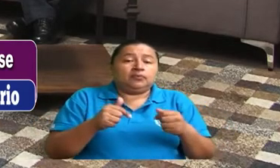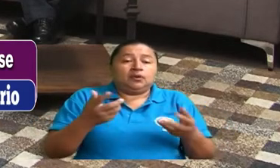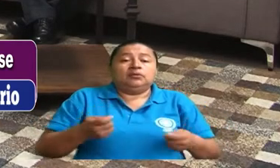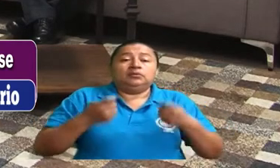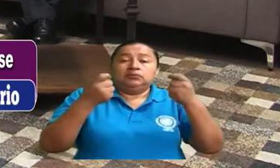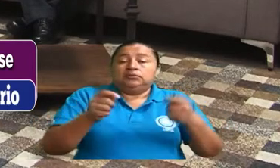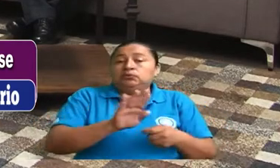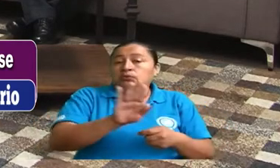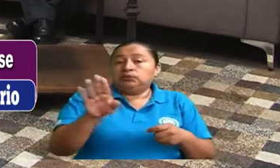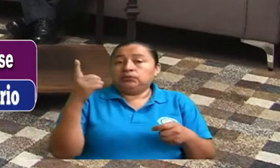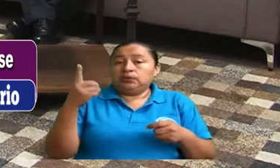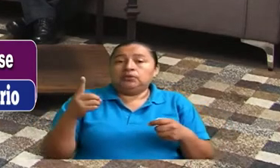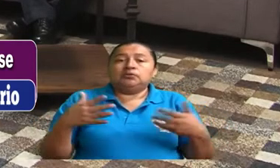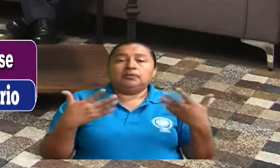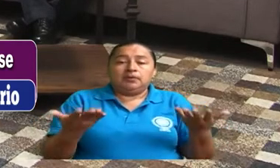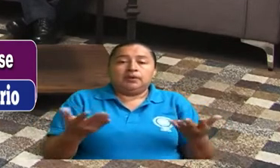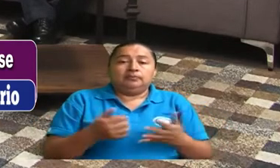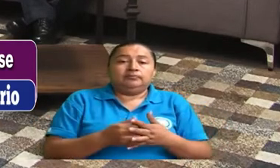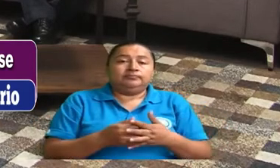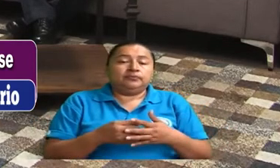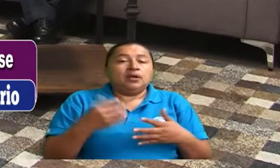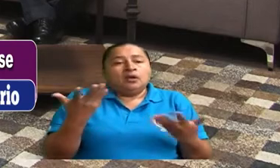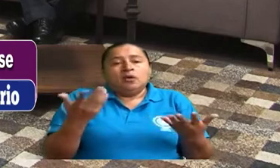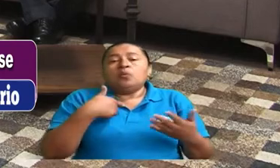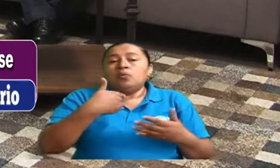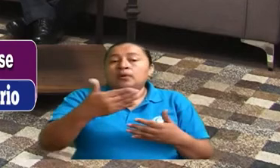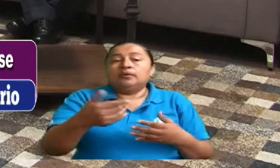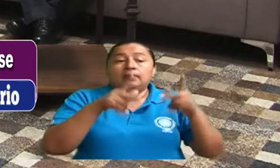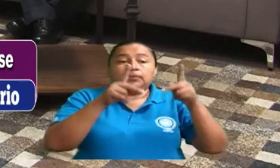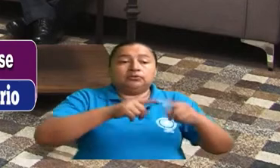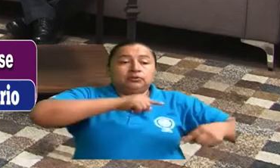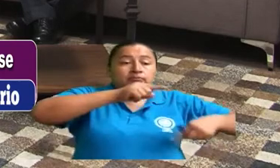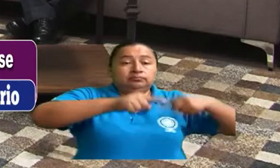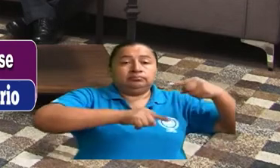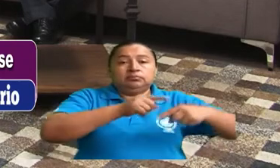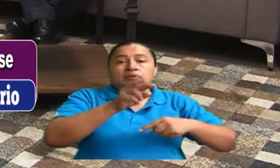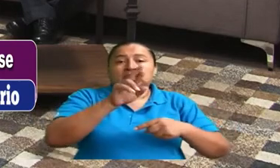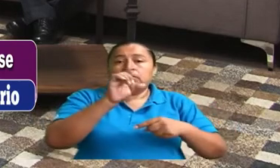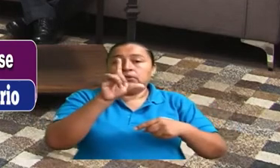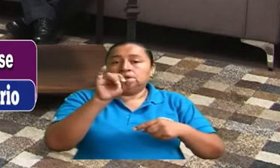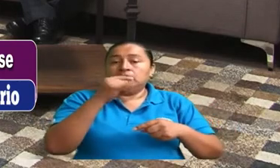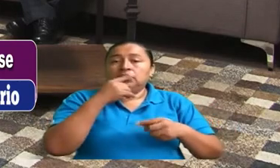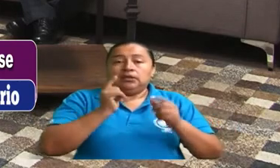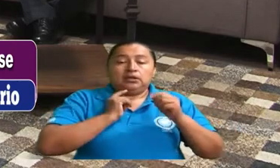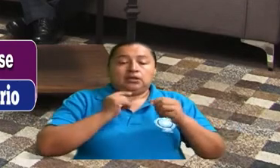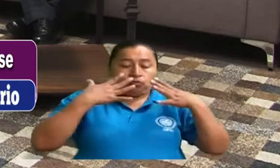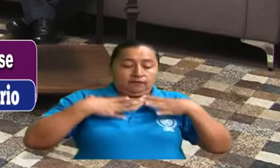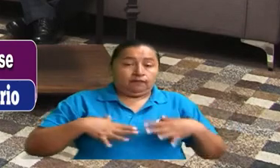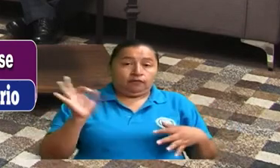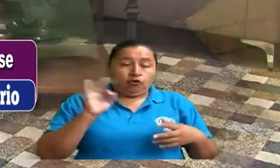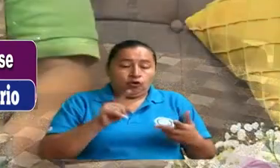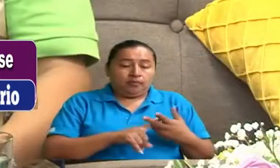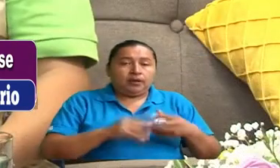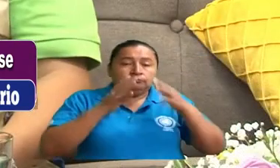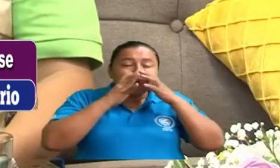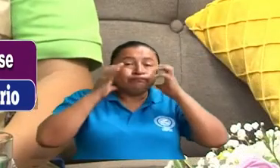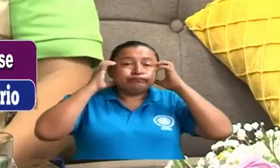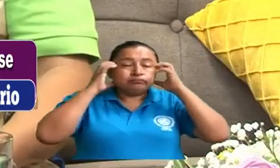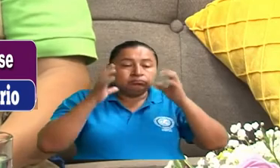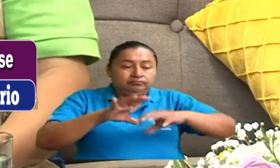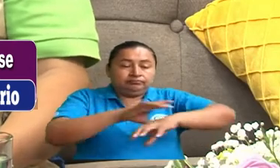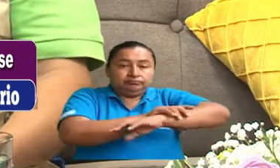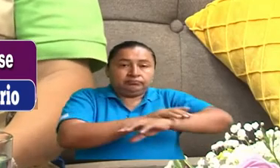Restituir derechos, pues también, pues. Claro. Ya, sí. Cuando el reciclador ya tiene un uniforme, ya tiene una bota, ya tiene una protección, ya tiene un